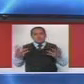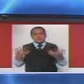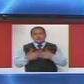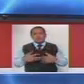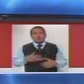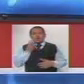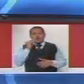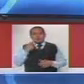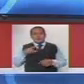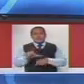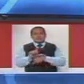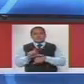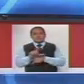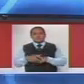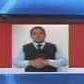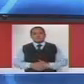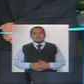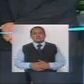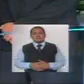adolescentes y jóvenes